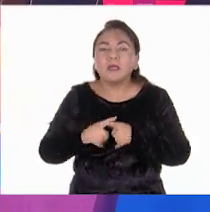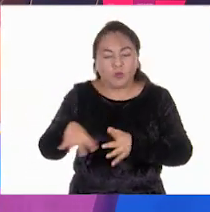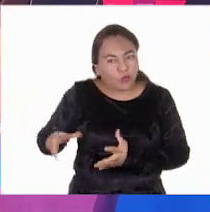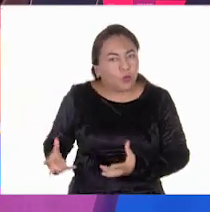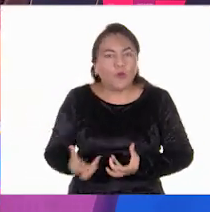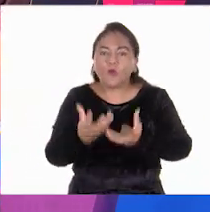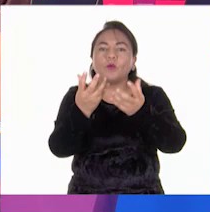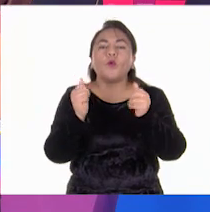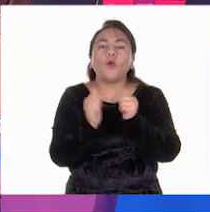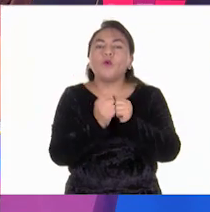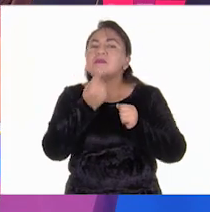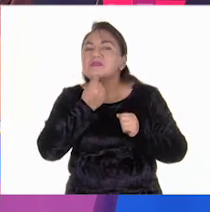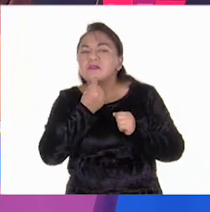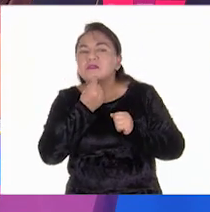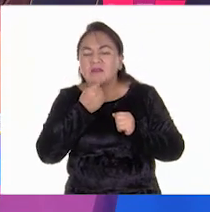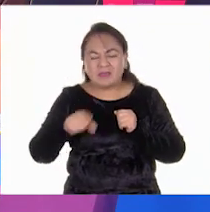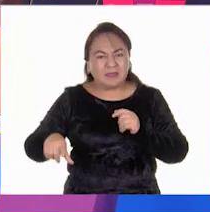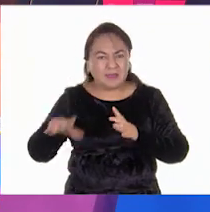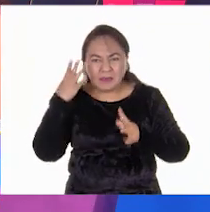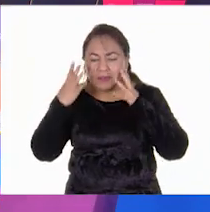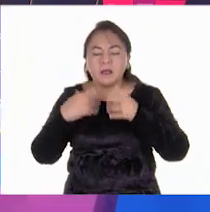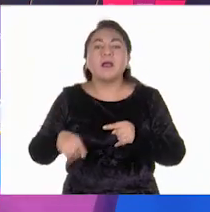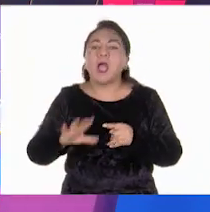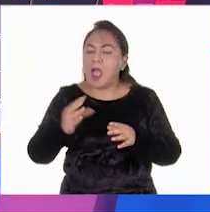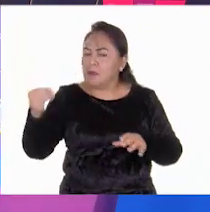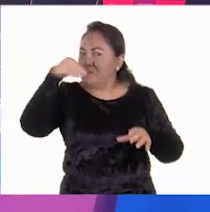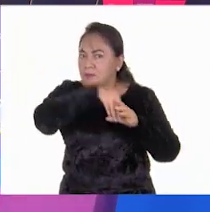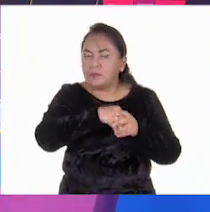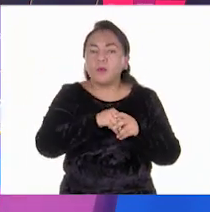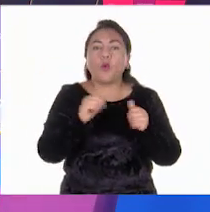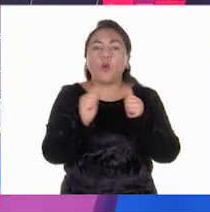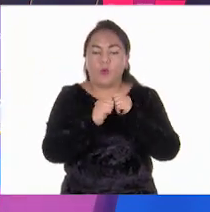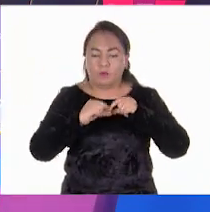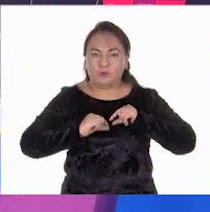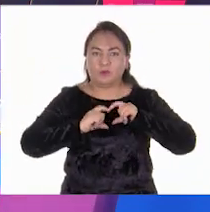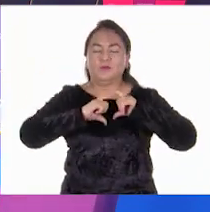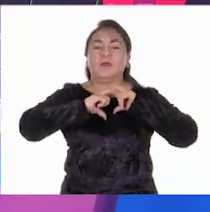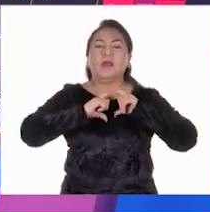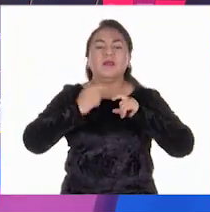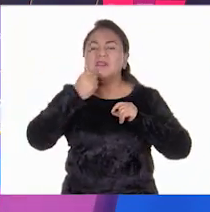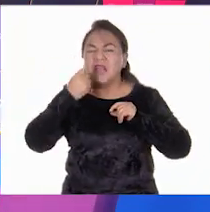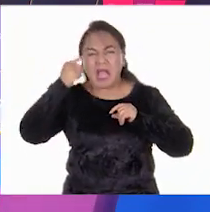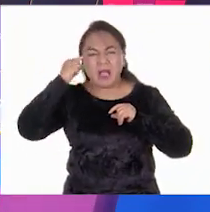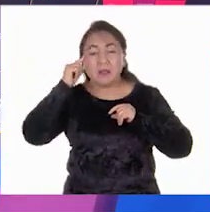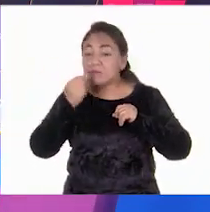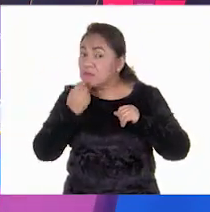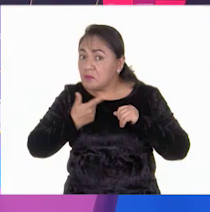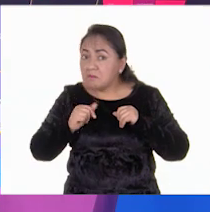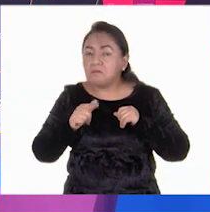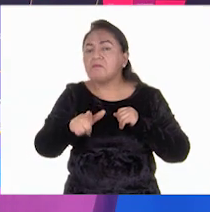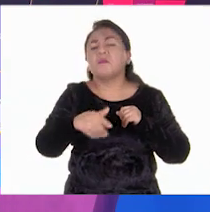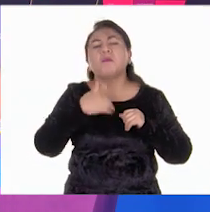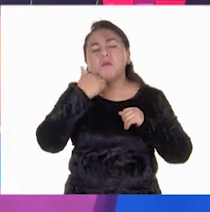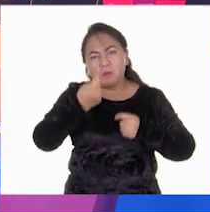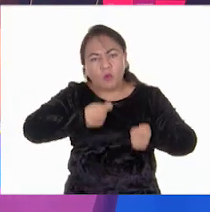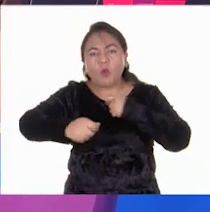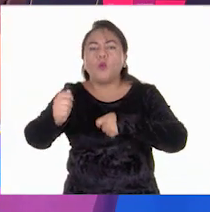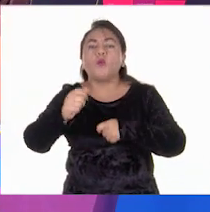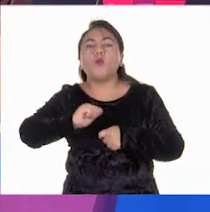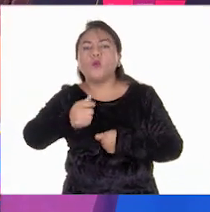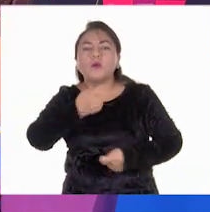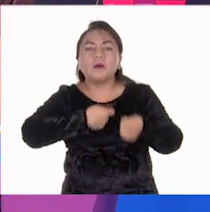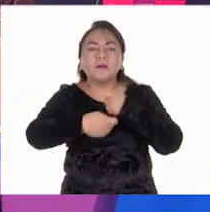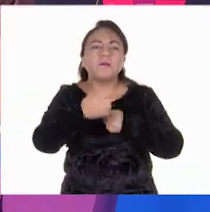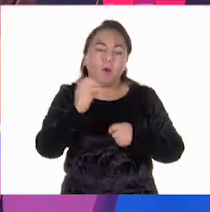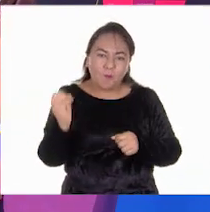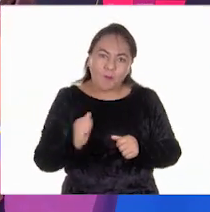paquete completo con el escuincle insolente. Ya viene empacado. Con baterías llenas y el chamaco enojado. ¿No le gusta? Viene y se lo cambio. Aproveche